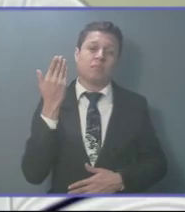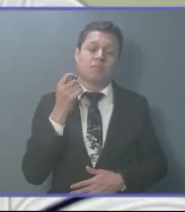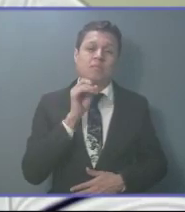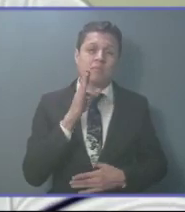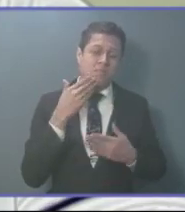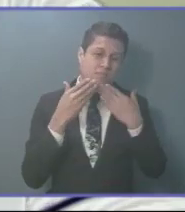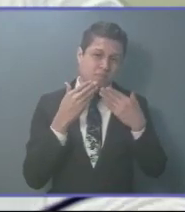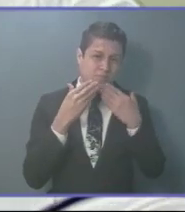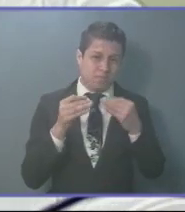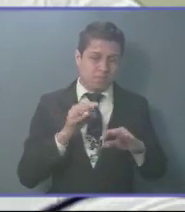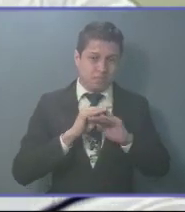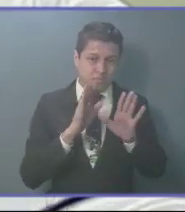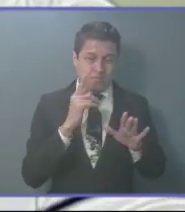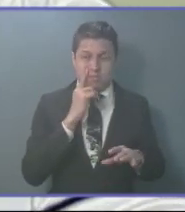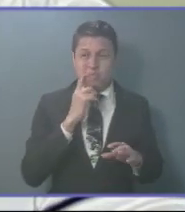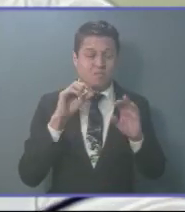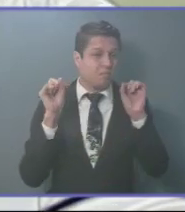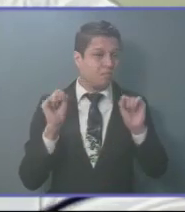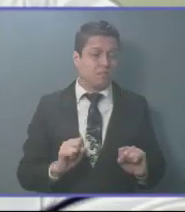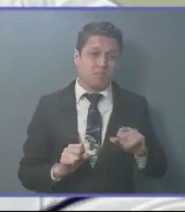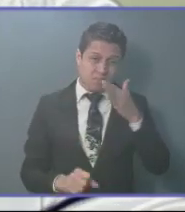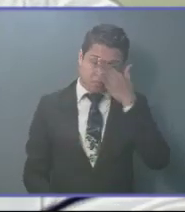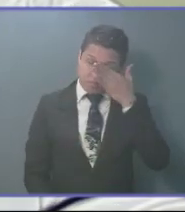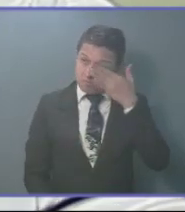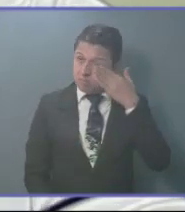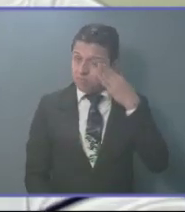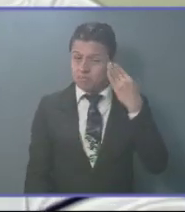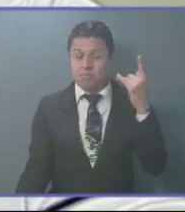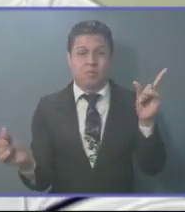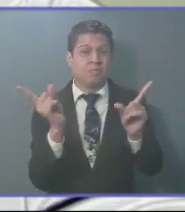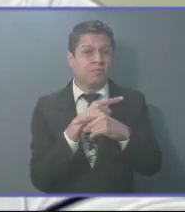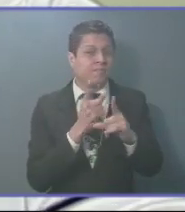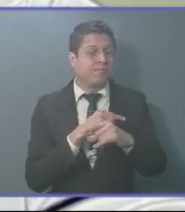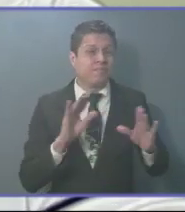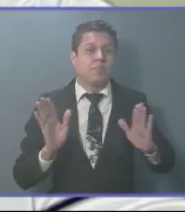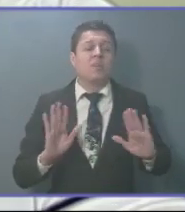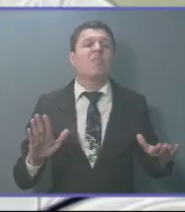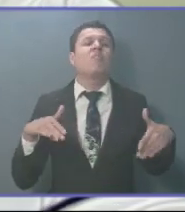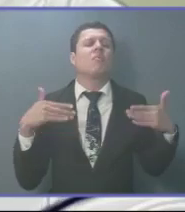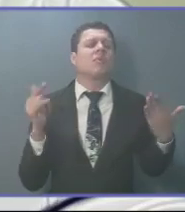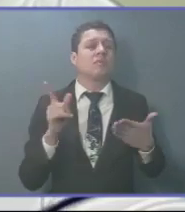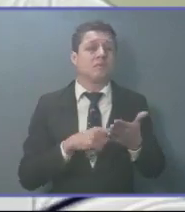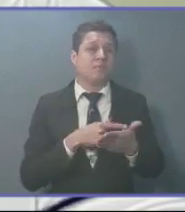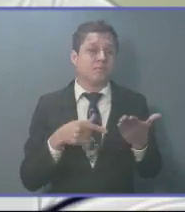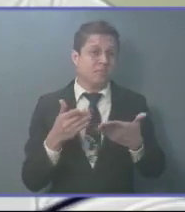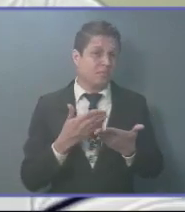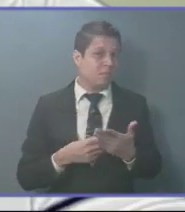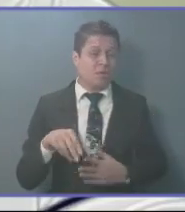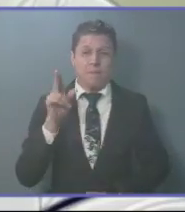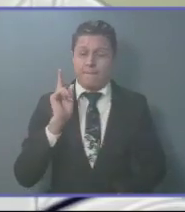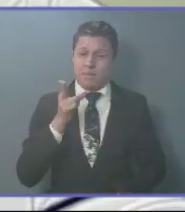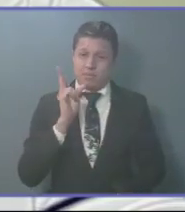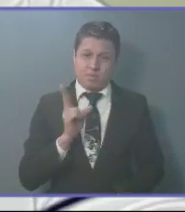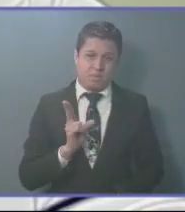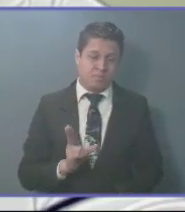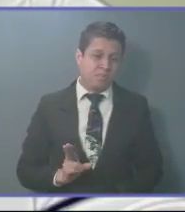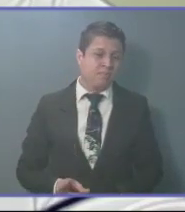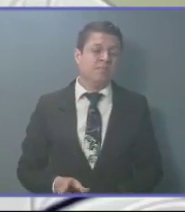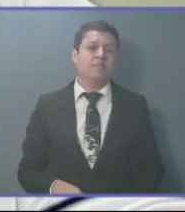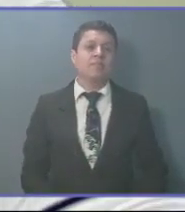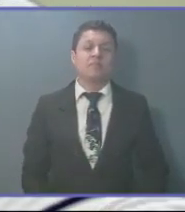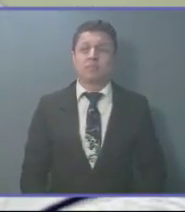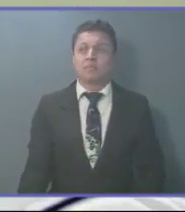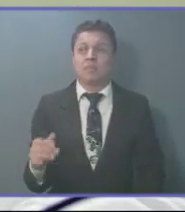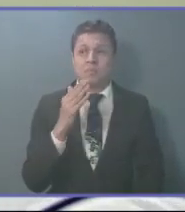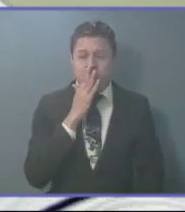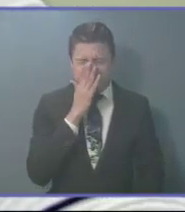decir, ni siquiera pueden cambiar los argumentos del por qué están vetando, sino que son los mismos argumentos de veto de